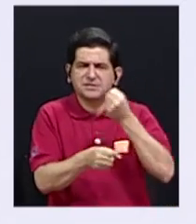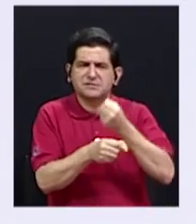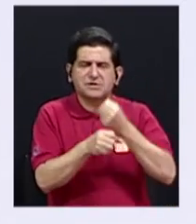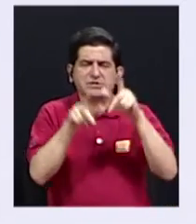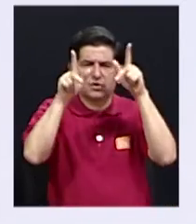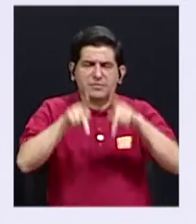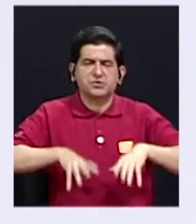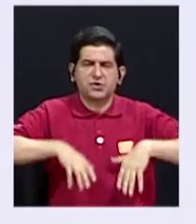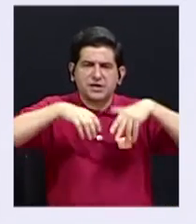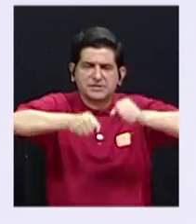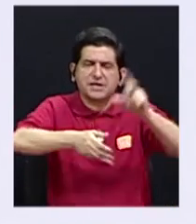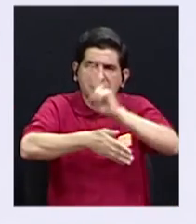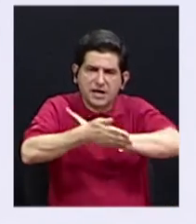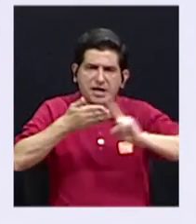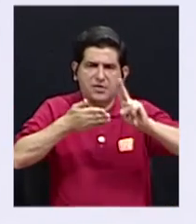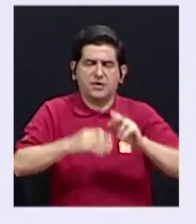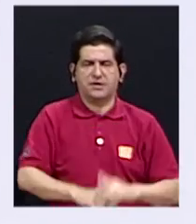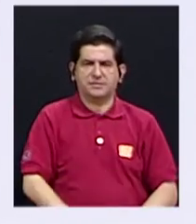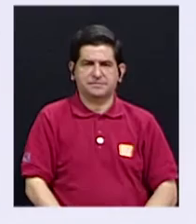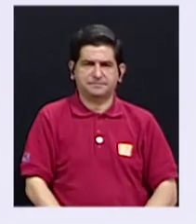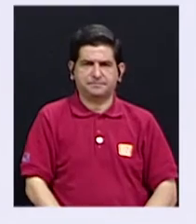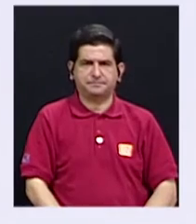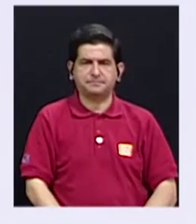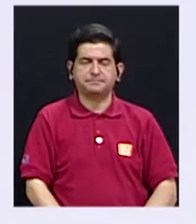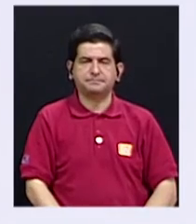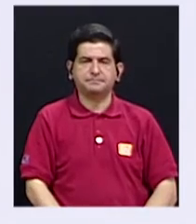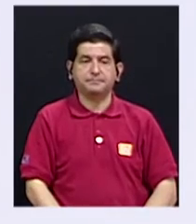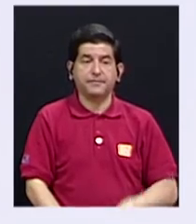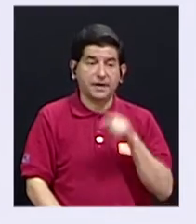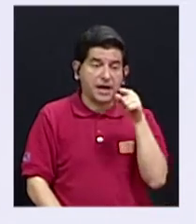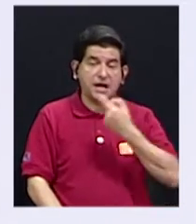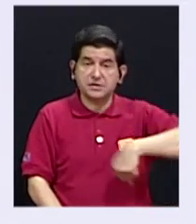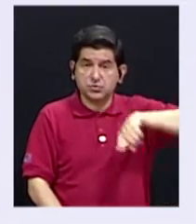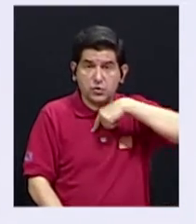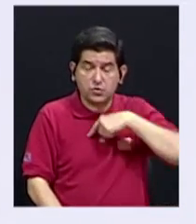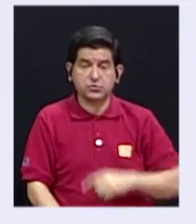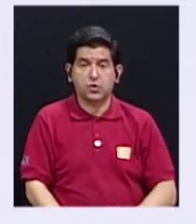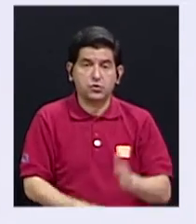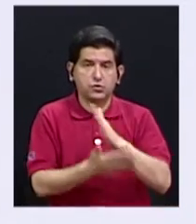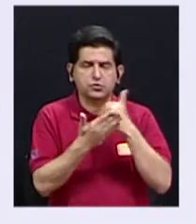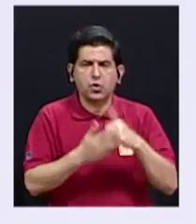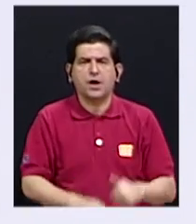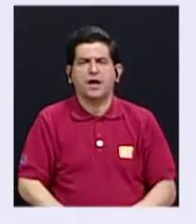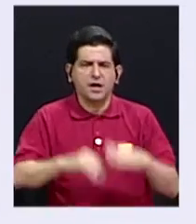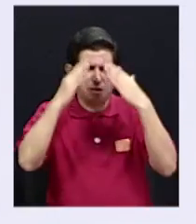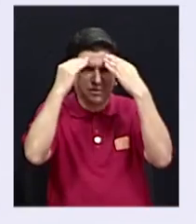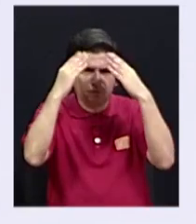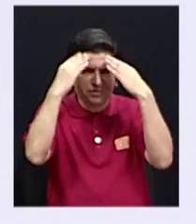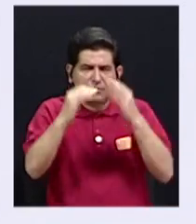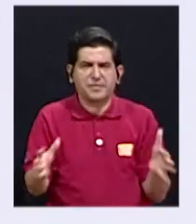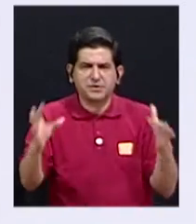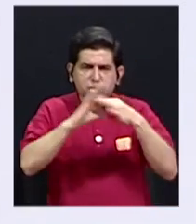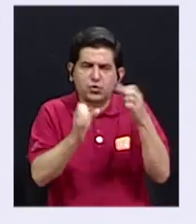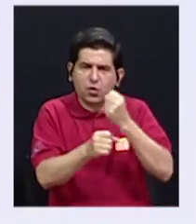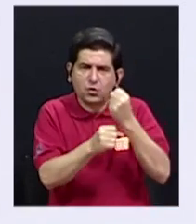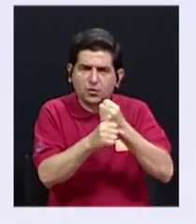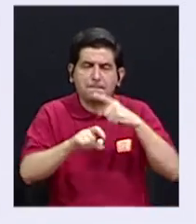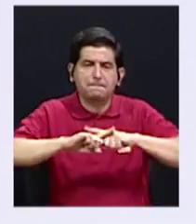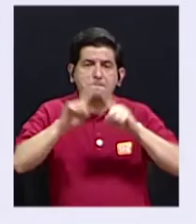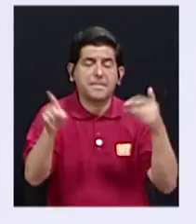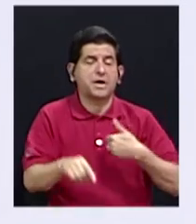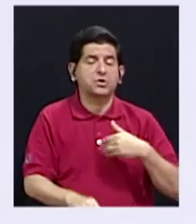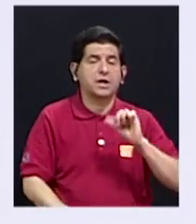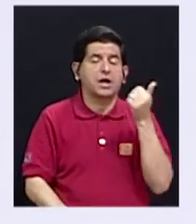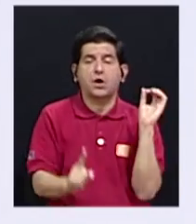los graduados universitarios de las personas graduadas esto lo hacemos mediante algunos indicadores de empleo pero también tenemos